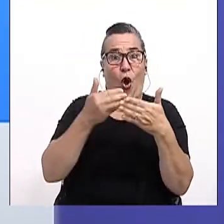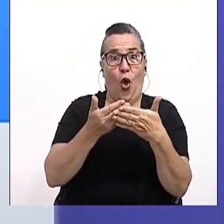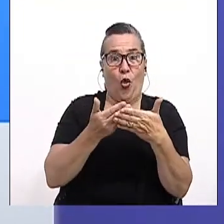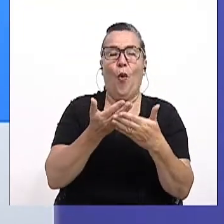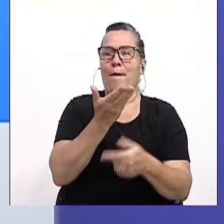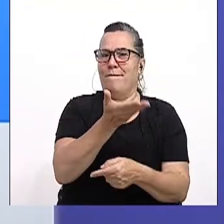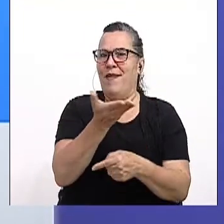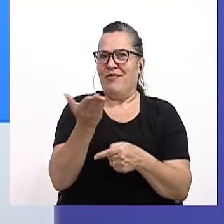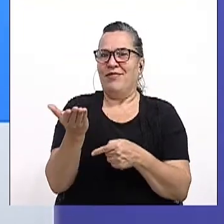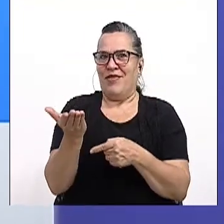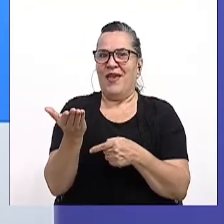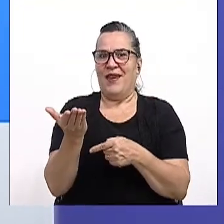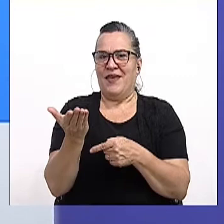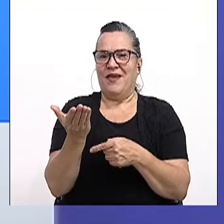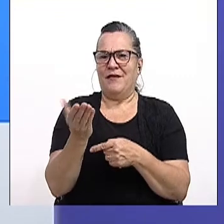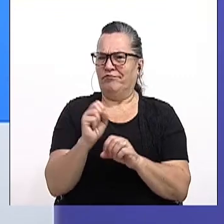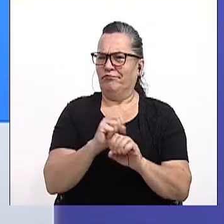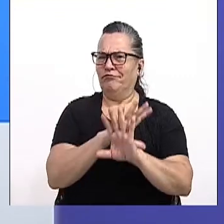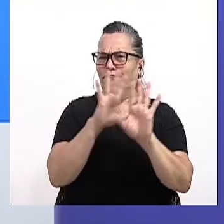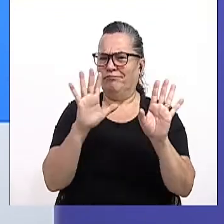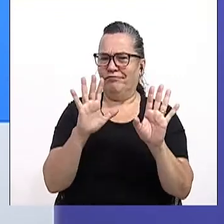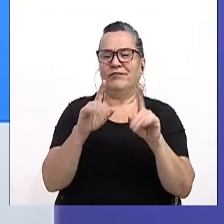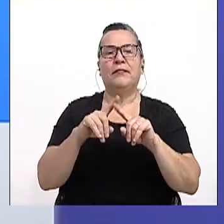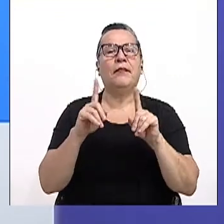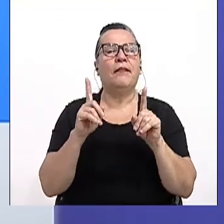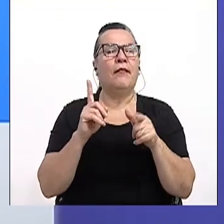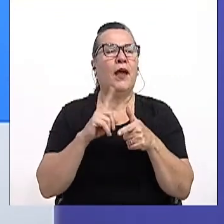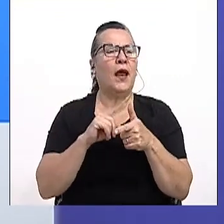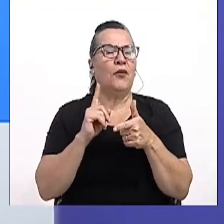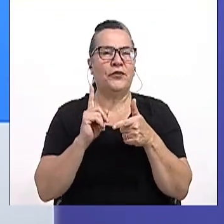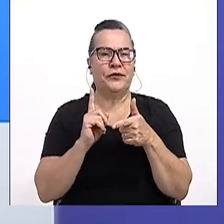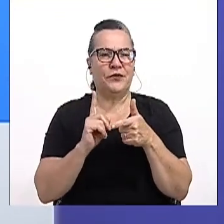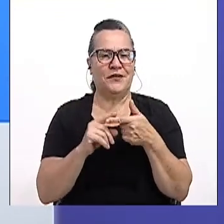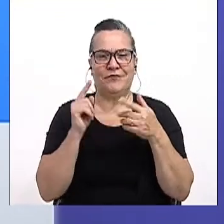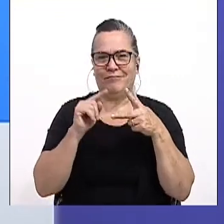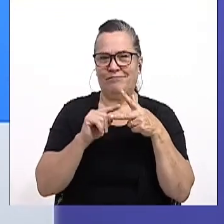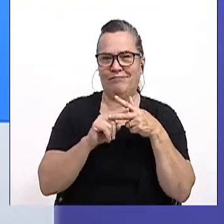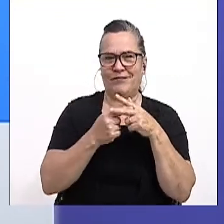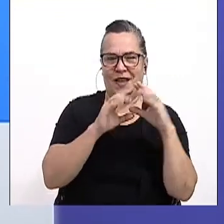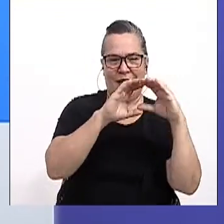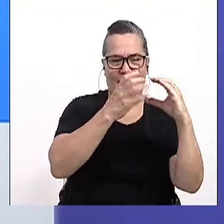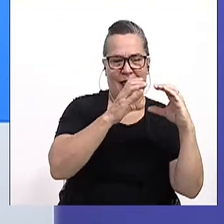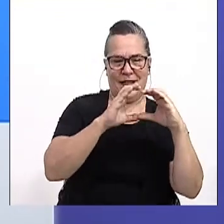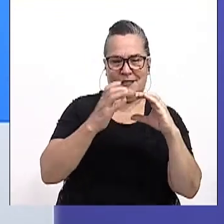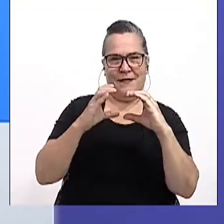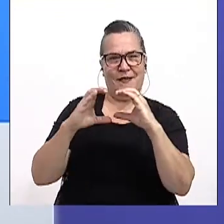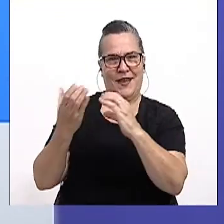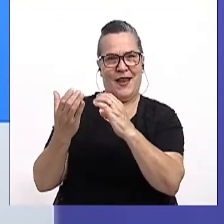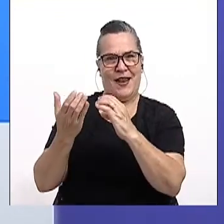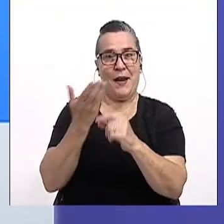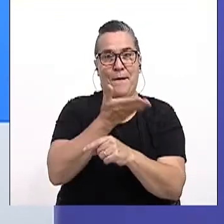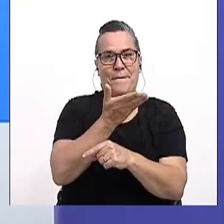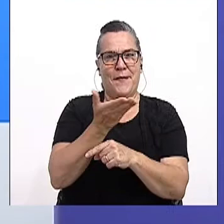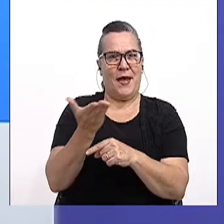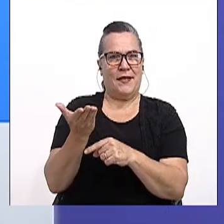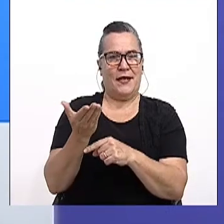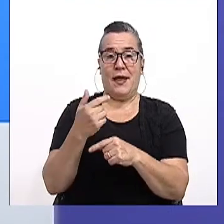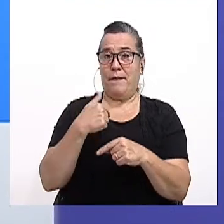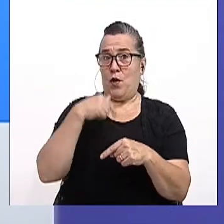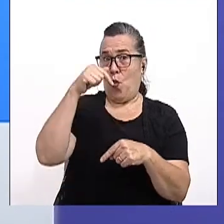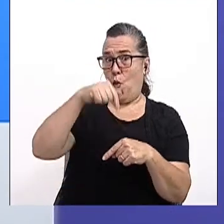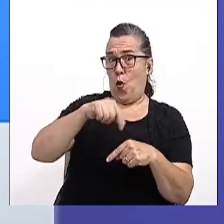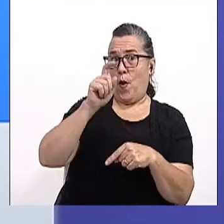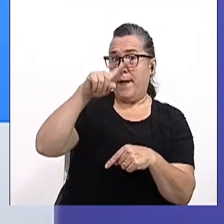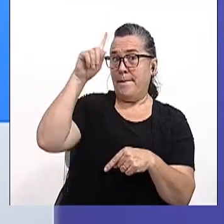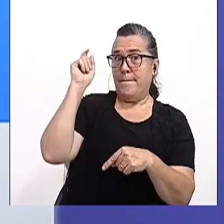Muy bien, eso está muy claro, ¿verdad? Pero entonces comencemos a clasificar esa materia. Pero la pregunta de hoy, y